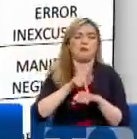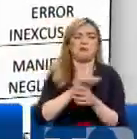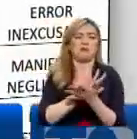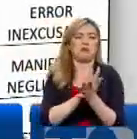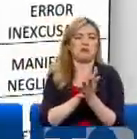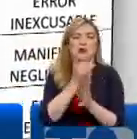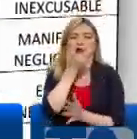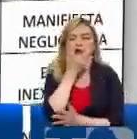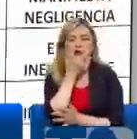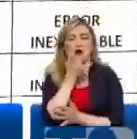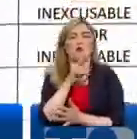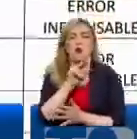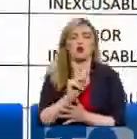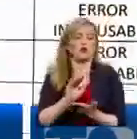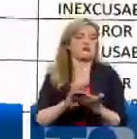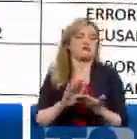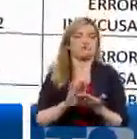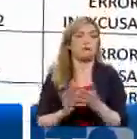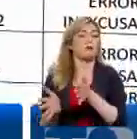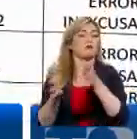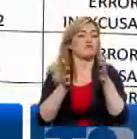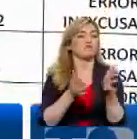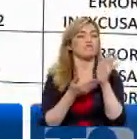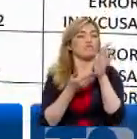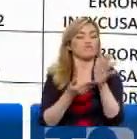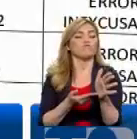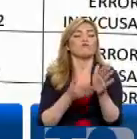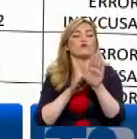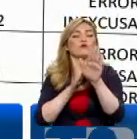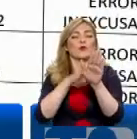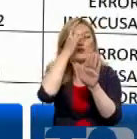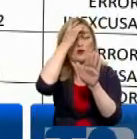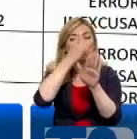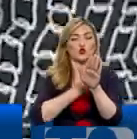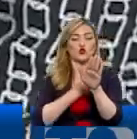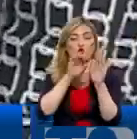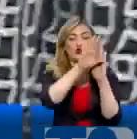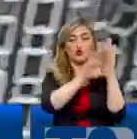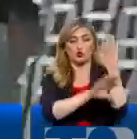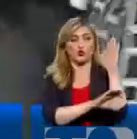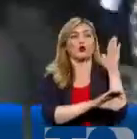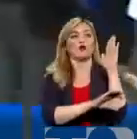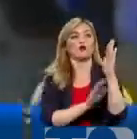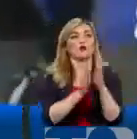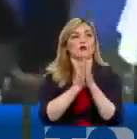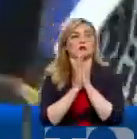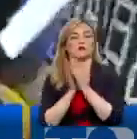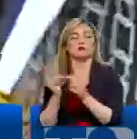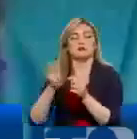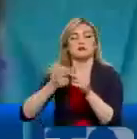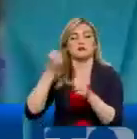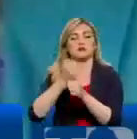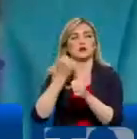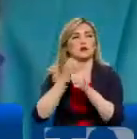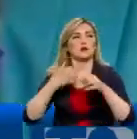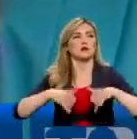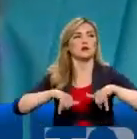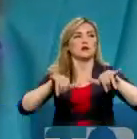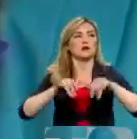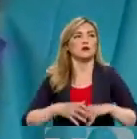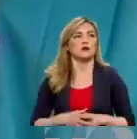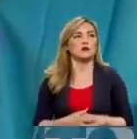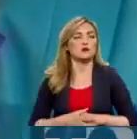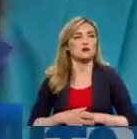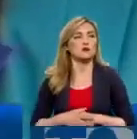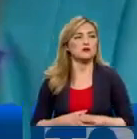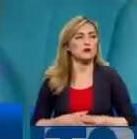dolo o error inexcusable, y que ahora, amparados en el fallo constitucional, piden su regreso. Reinstala